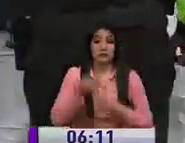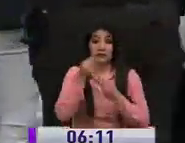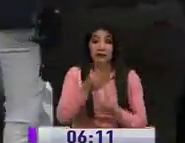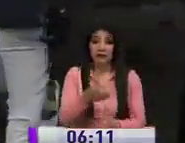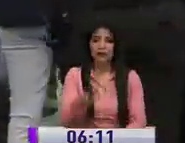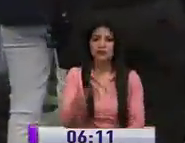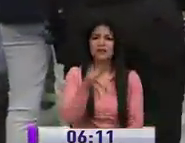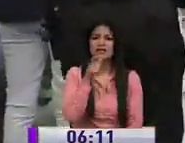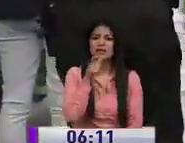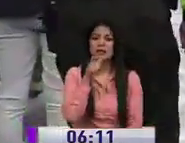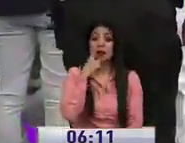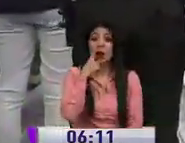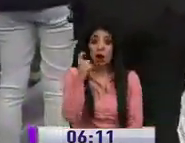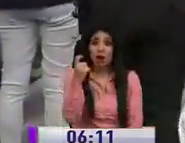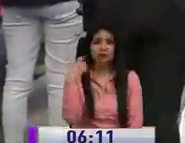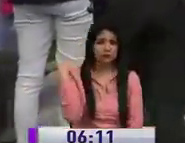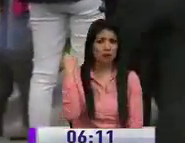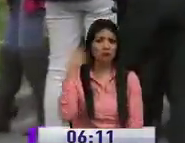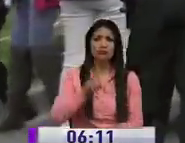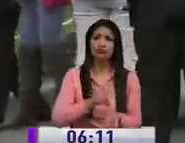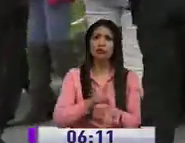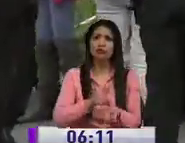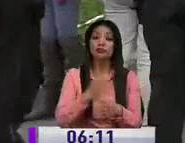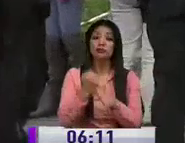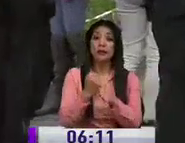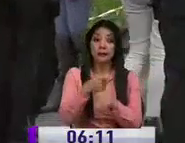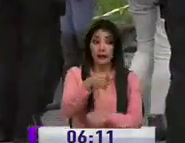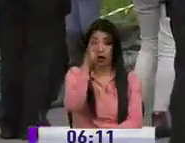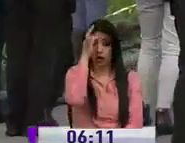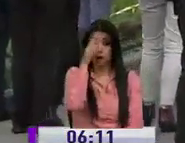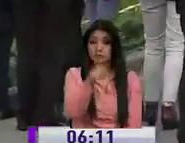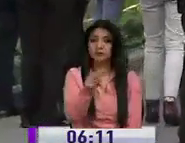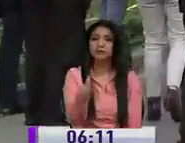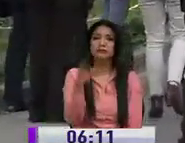conocido médico que laboraba en una institución de salud de la urbe Azuaya y